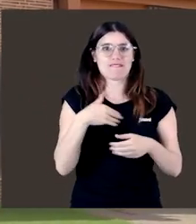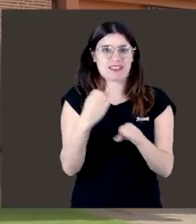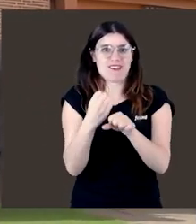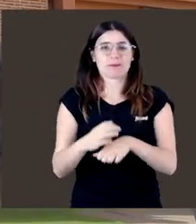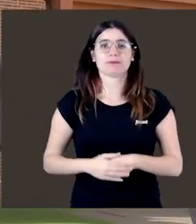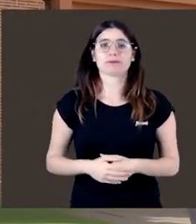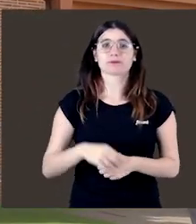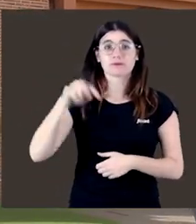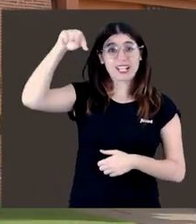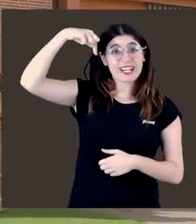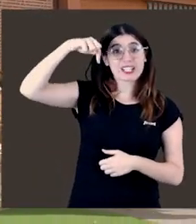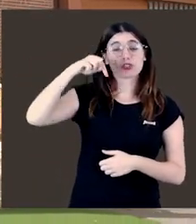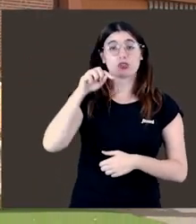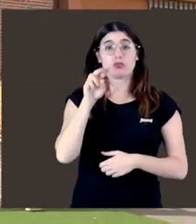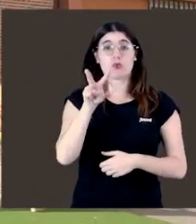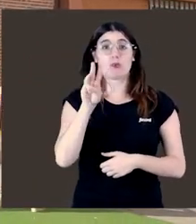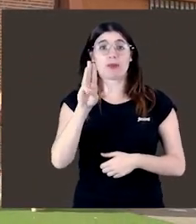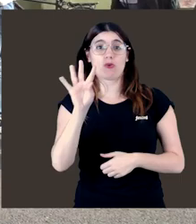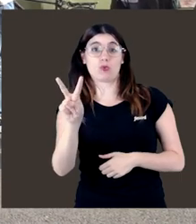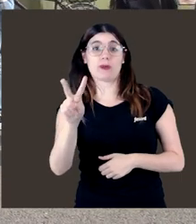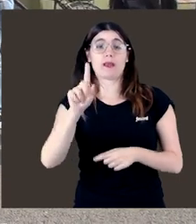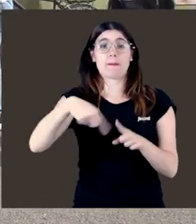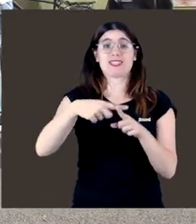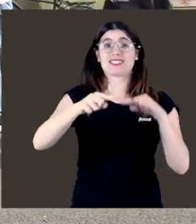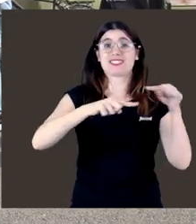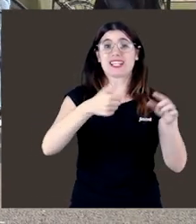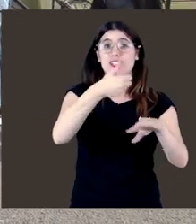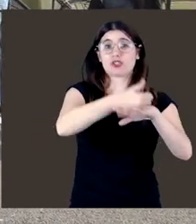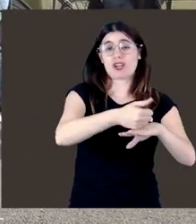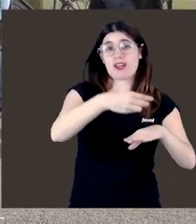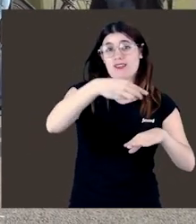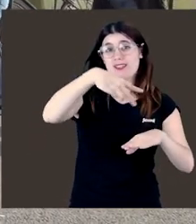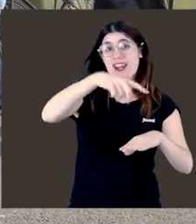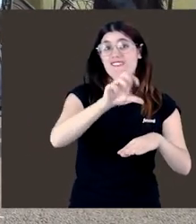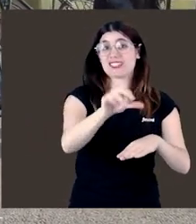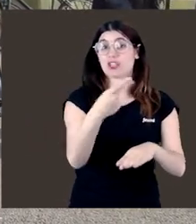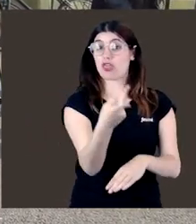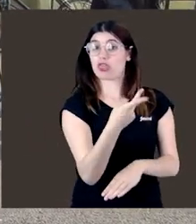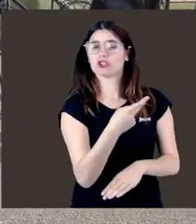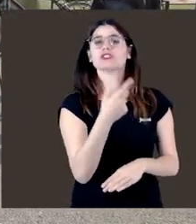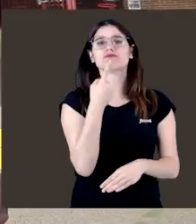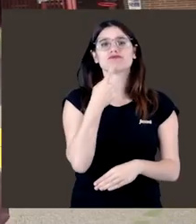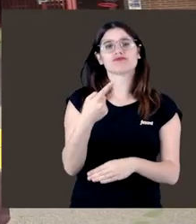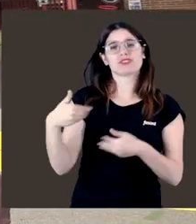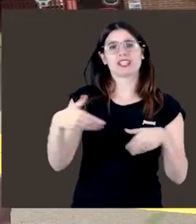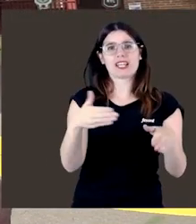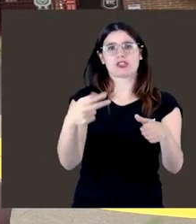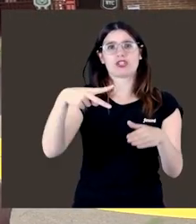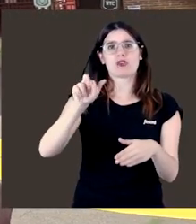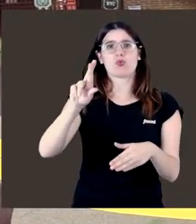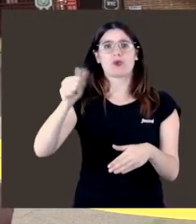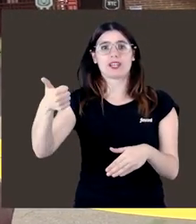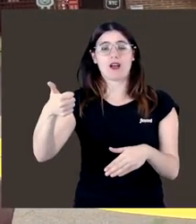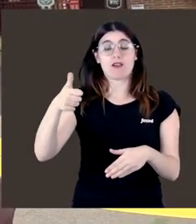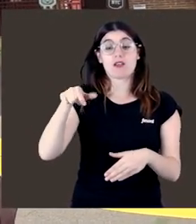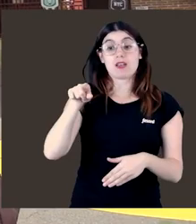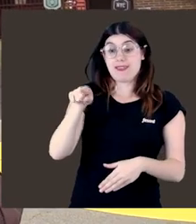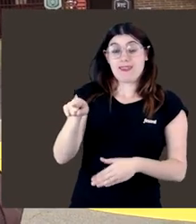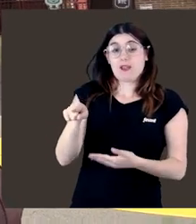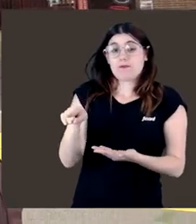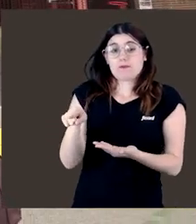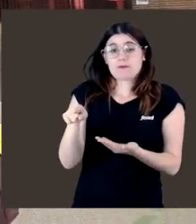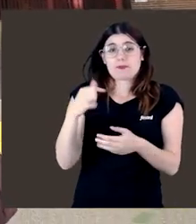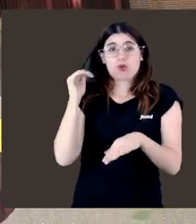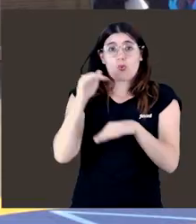futuro. Tanto el rector de la UPV, Francisco Mora, como la directora de las naves, Marta Chillarón, han destacado la trayectoria de Nuria Oliver. Ella cumple